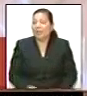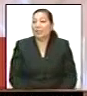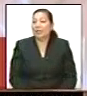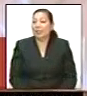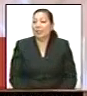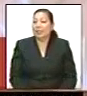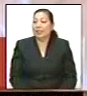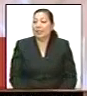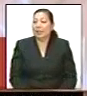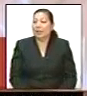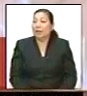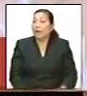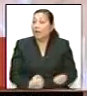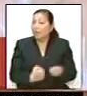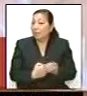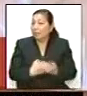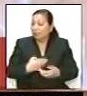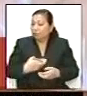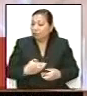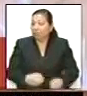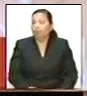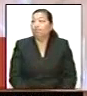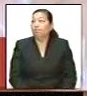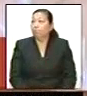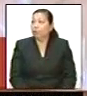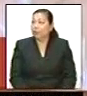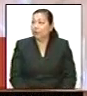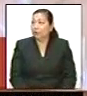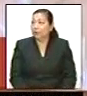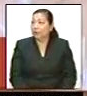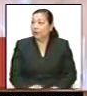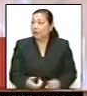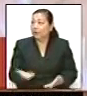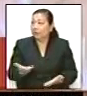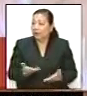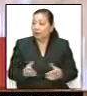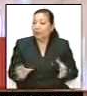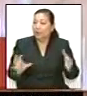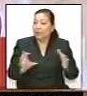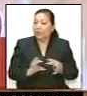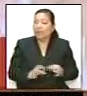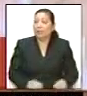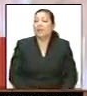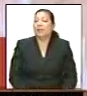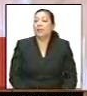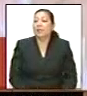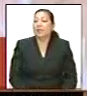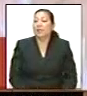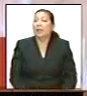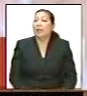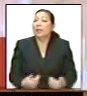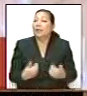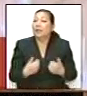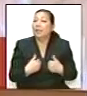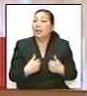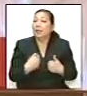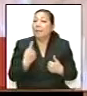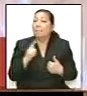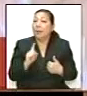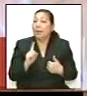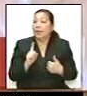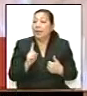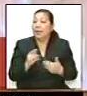a la producción en general de nuestros países está en las prioridades de la alianza tenemos para ir